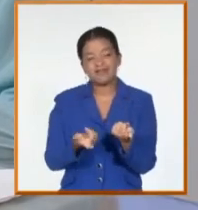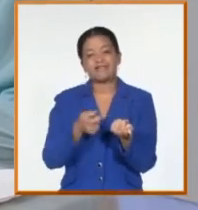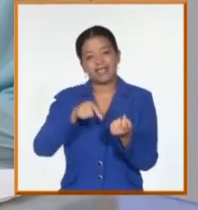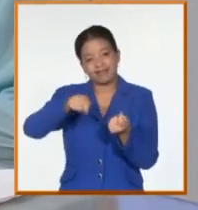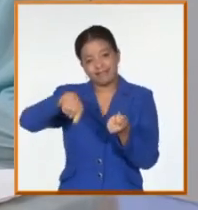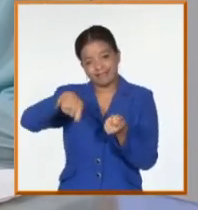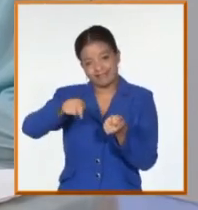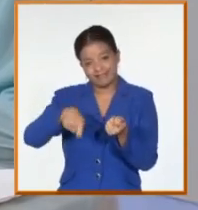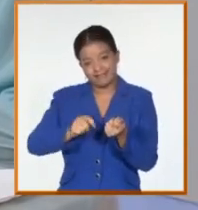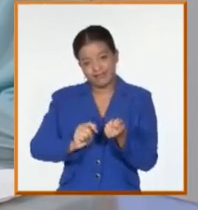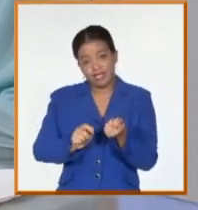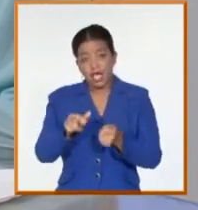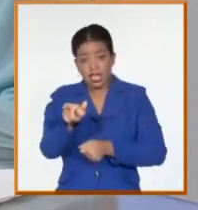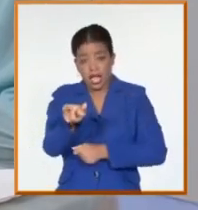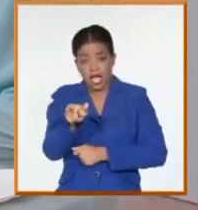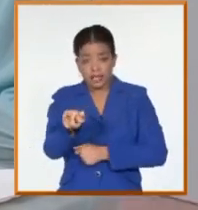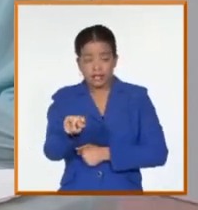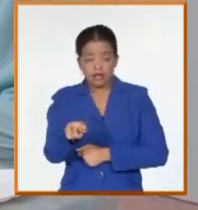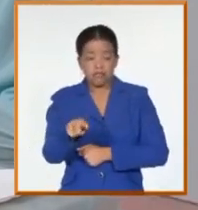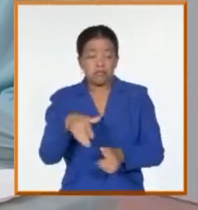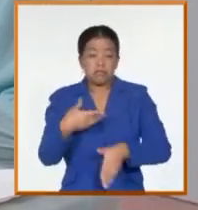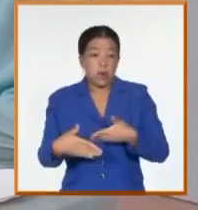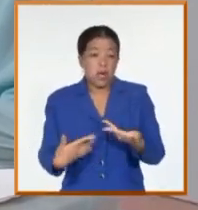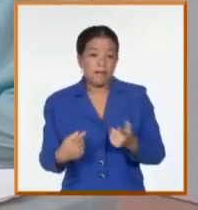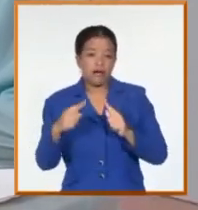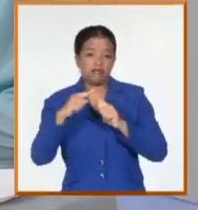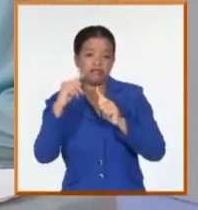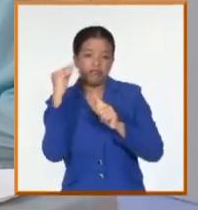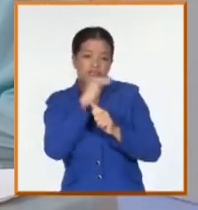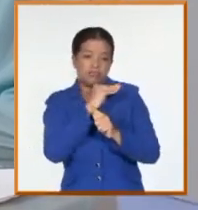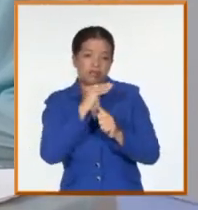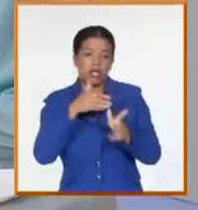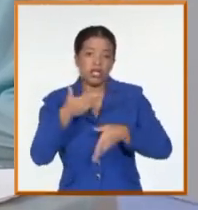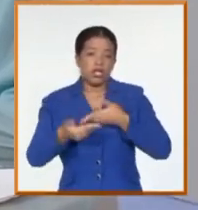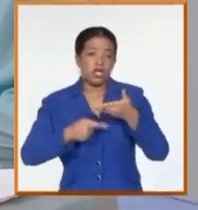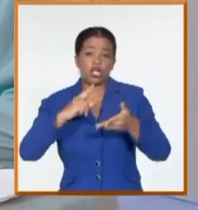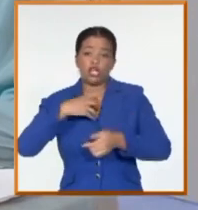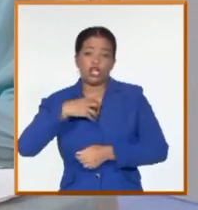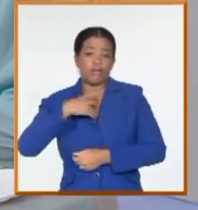estamos hablando de tecnología estamos hablando de